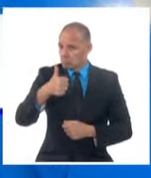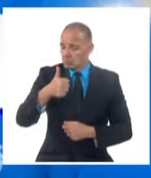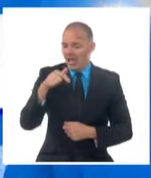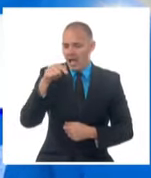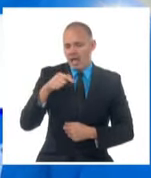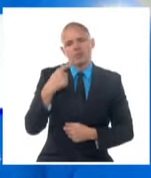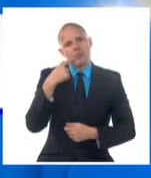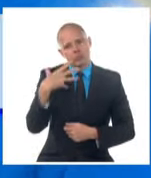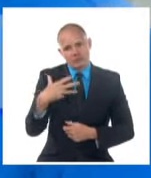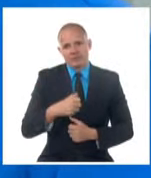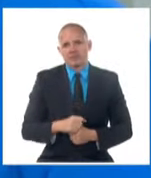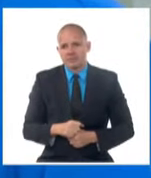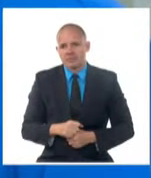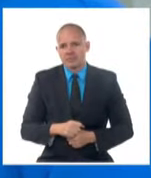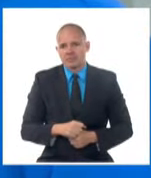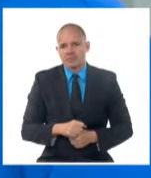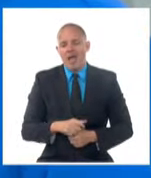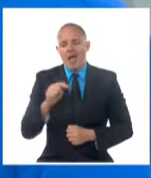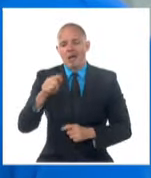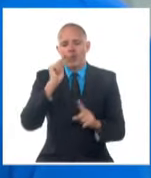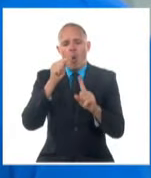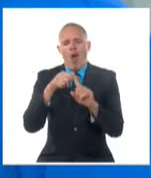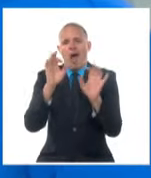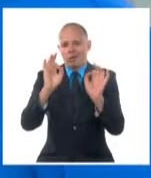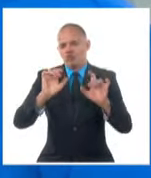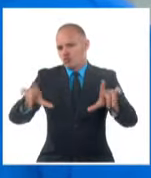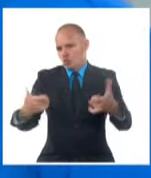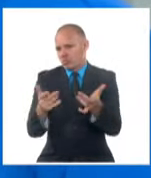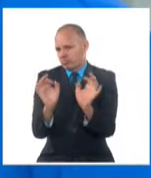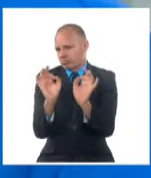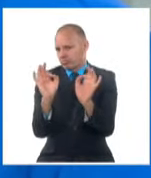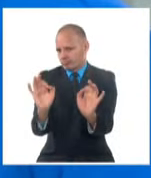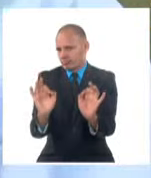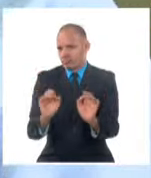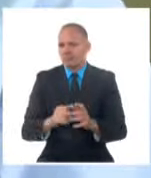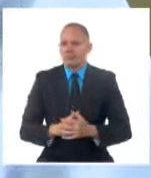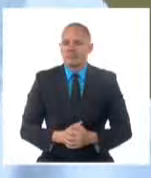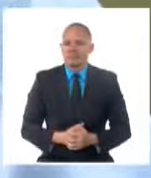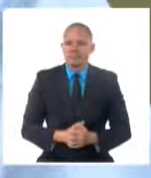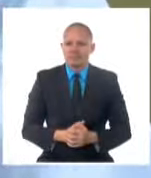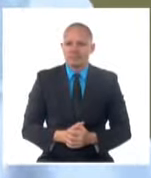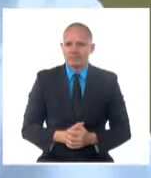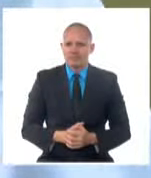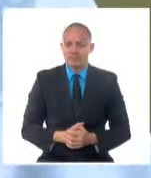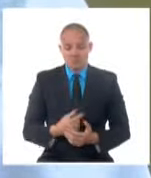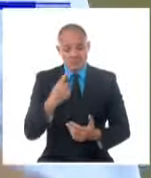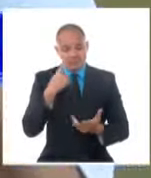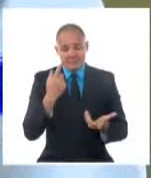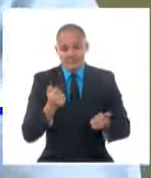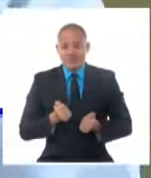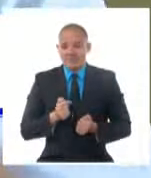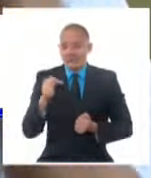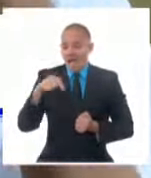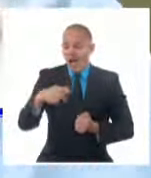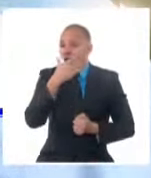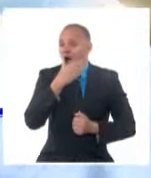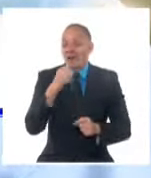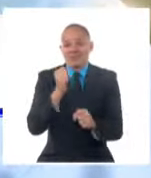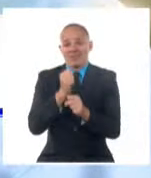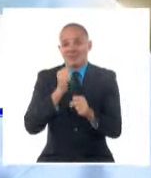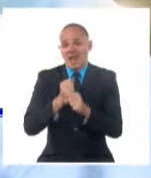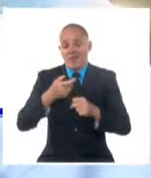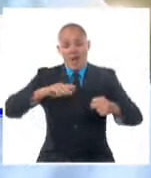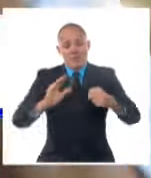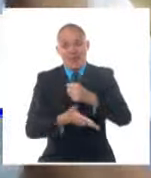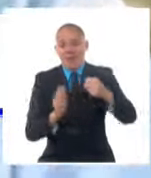principales metas que nos propusimos y hemos venido dando cumplimiento a ello. Hoy los jóvenes del sector azucarero no estamos haciendo lo que nos